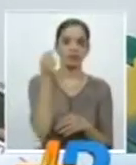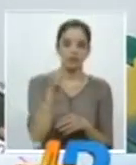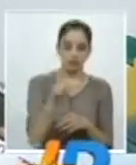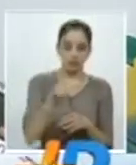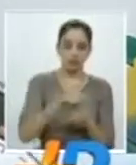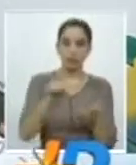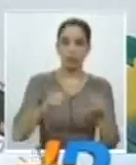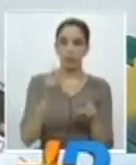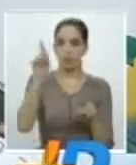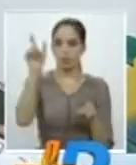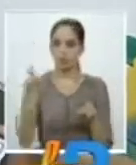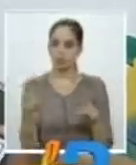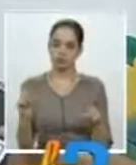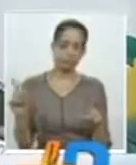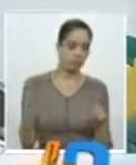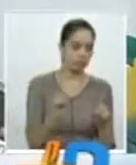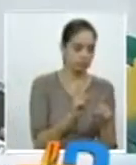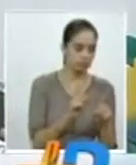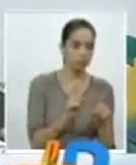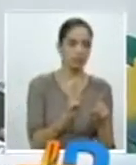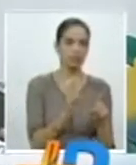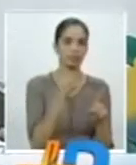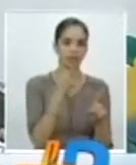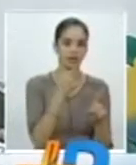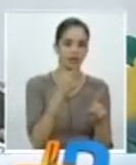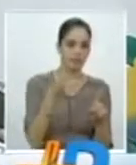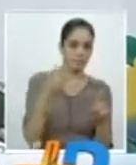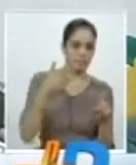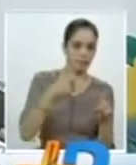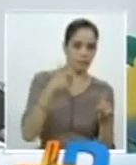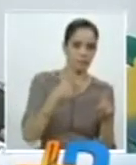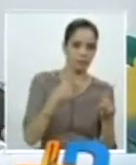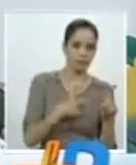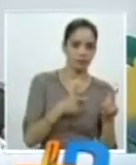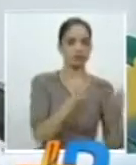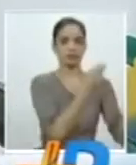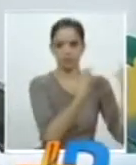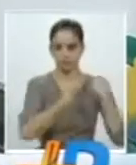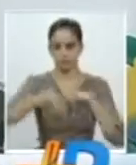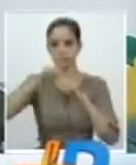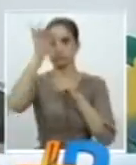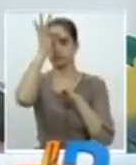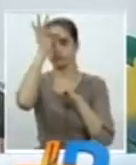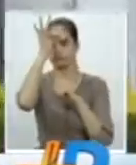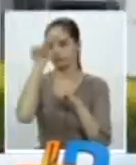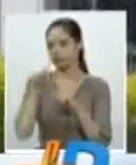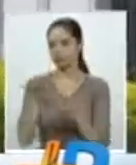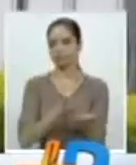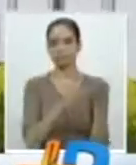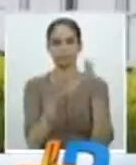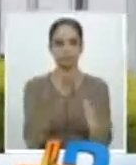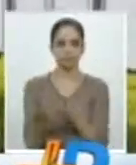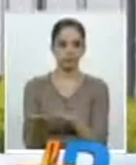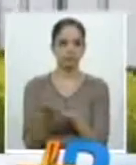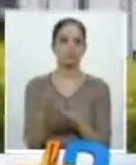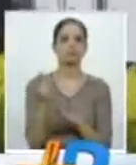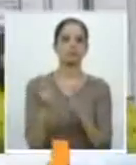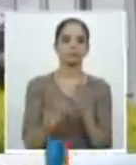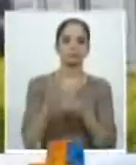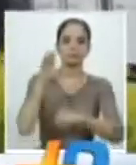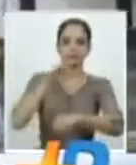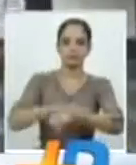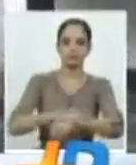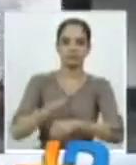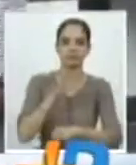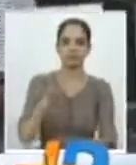llega un individuo, lo agrede, le propina tres impactos, es trasladado al centro asistencial donde fallece ya nuestro auxiliar. Por este hecho fue capturado este